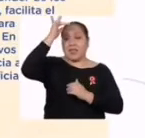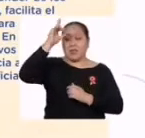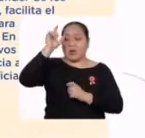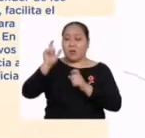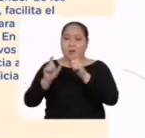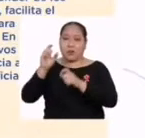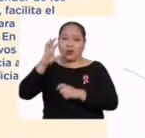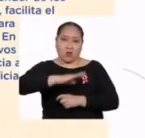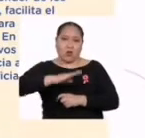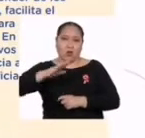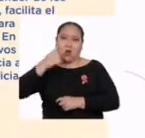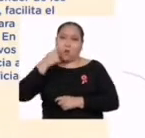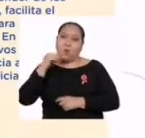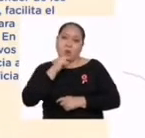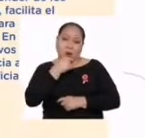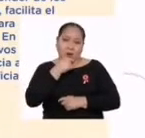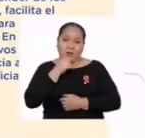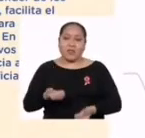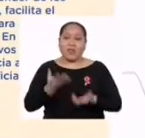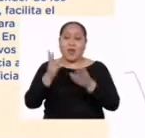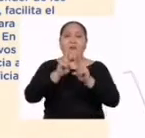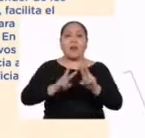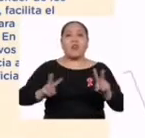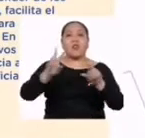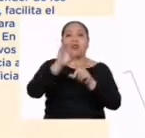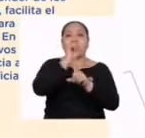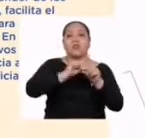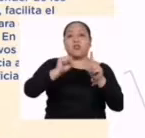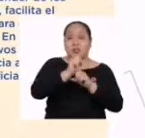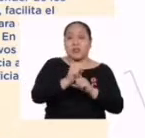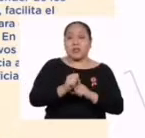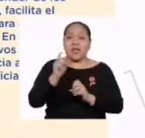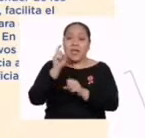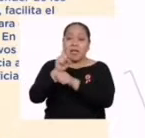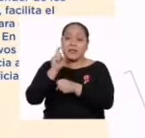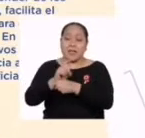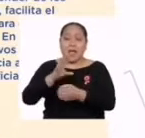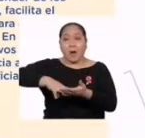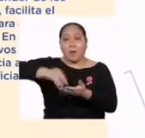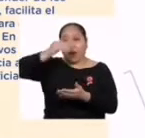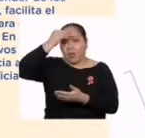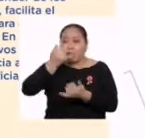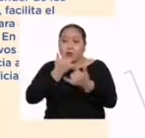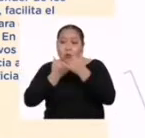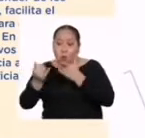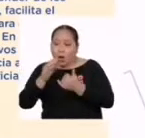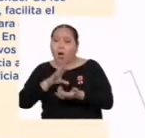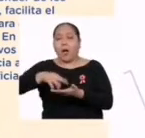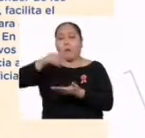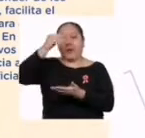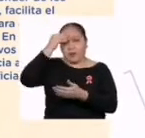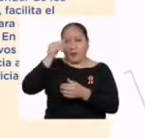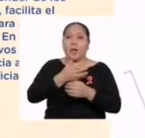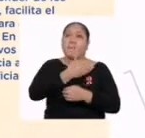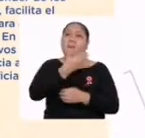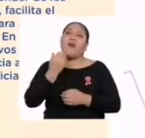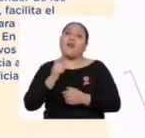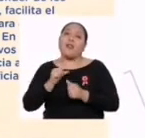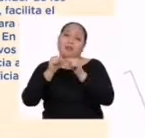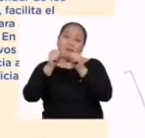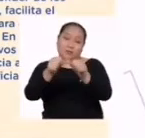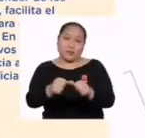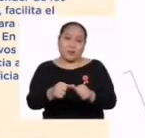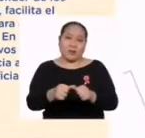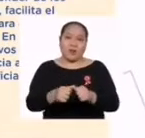valores personales y sociales. Enseña a aprender de los errores y a continuar mejorando. En los adolescentes facilita